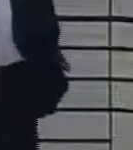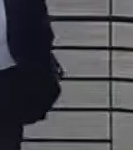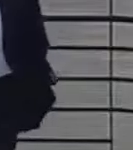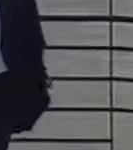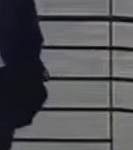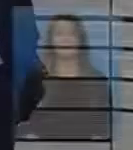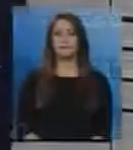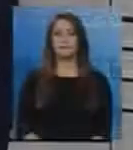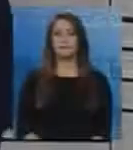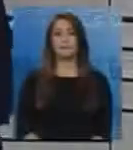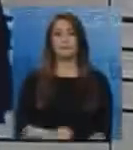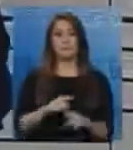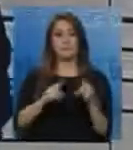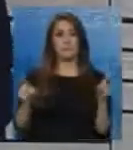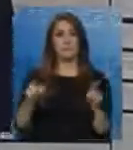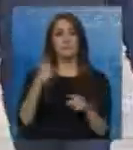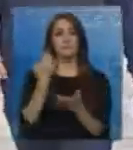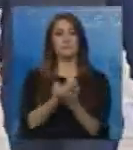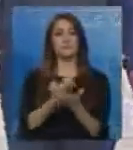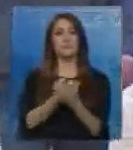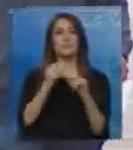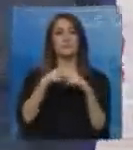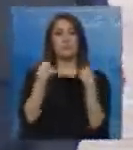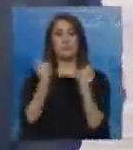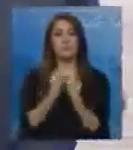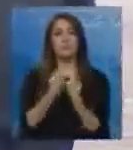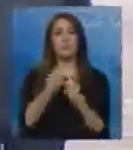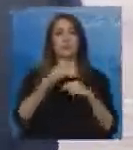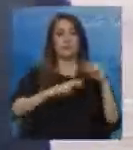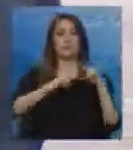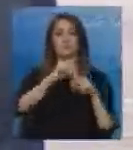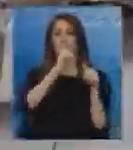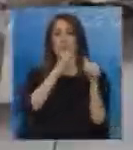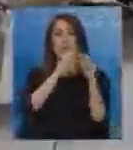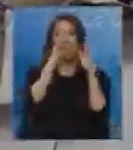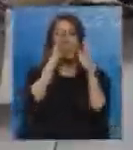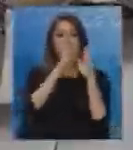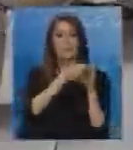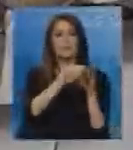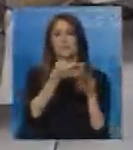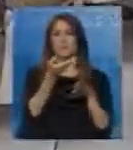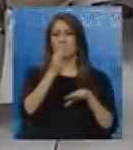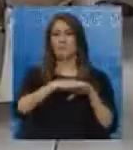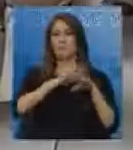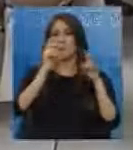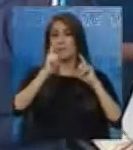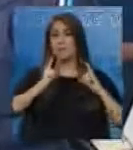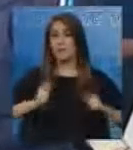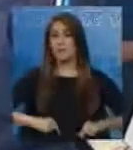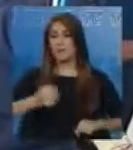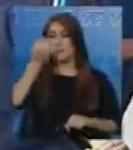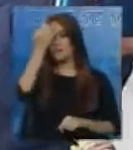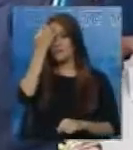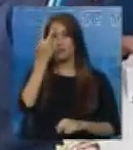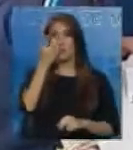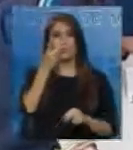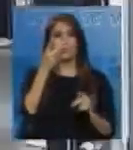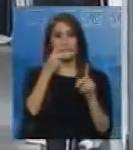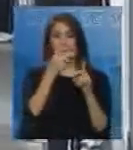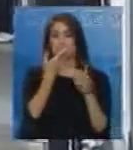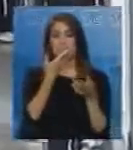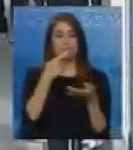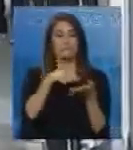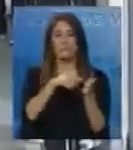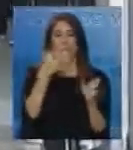petróleo. Sin embargo, la inversión en el área social, entrega de obras prioritarias y particularmente en salud y educación, no